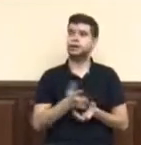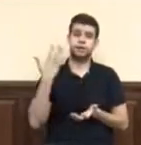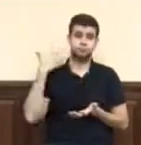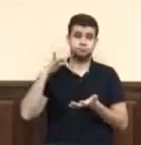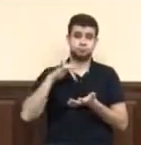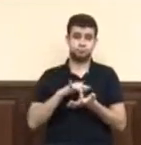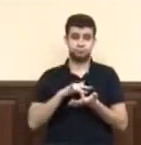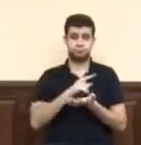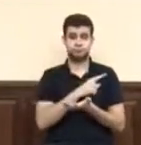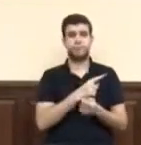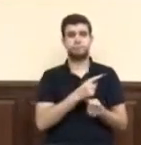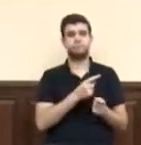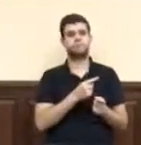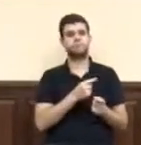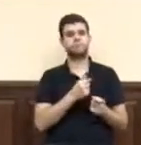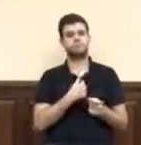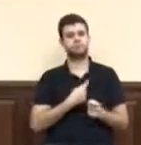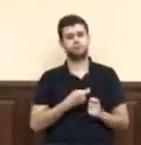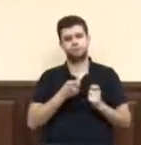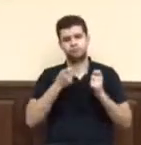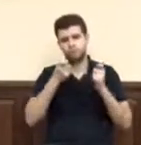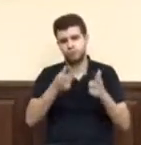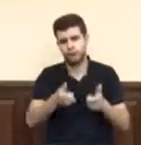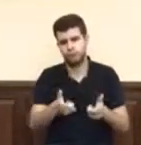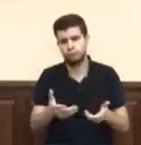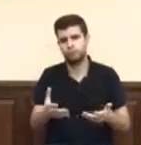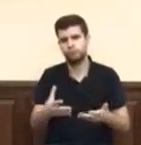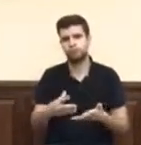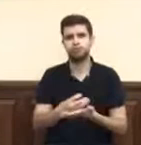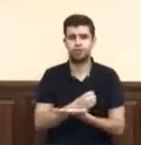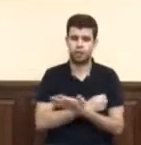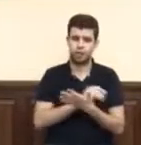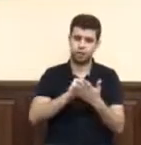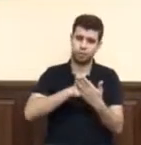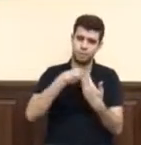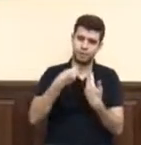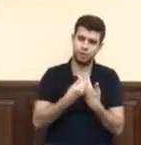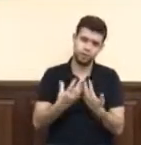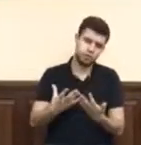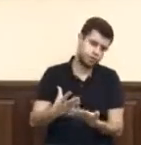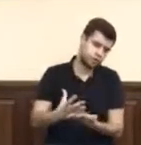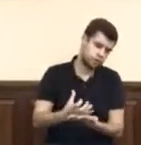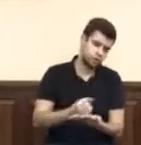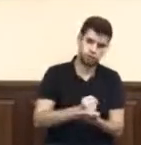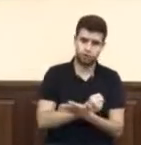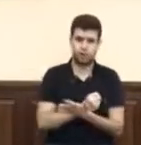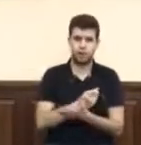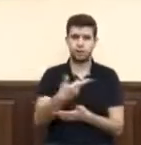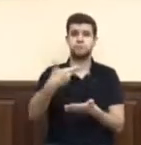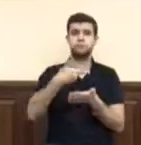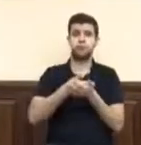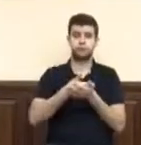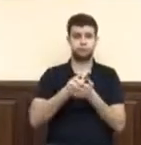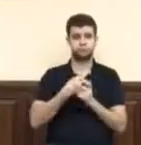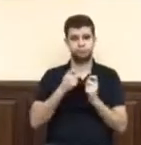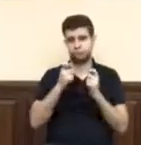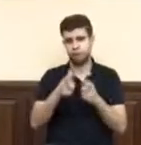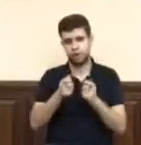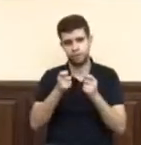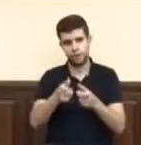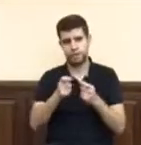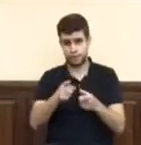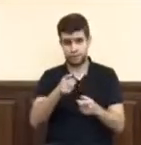su disposición toda, absolutamente toda, la documentación que consideraban solicitarnos. Y yo creo que